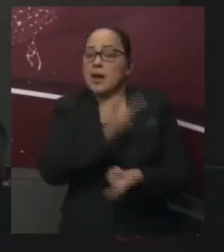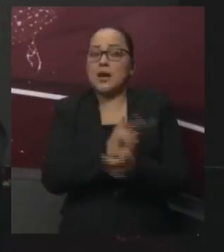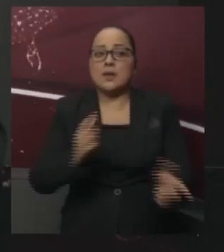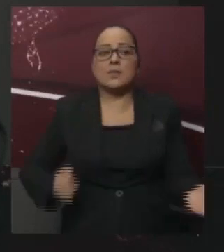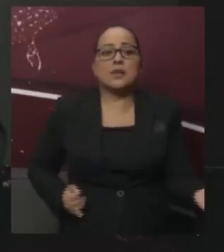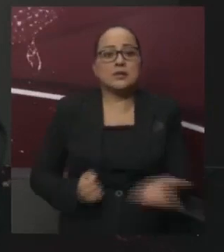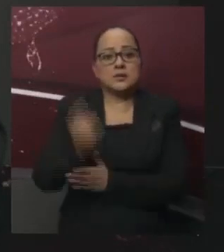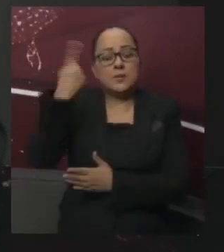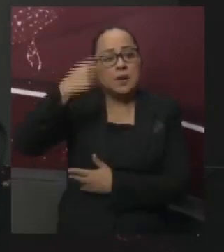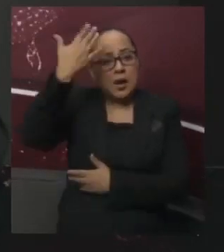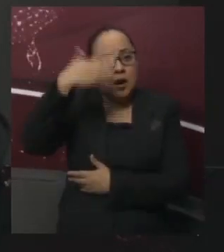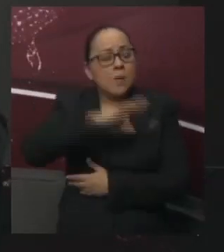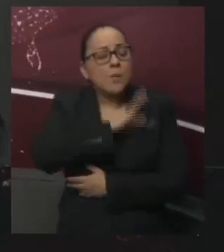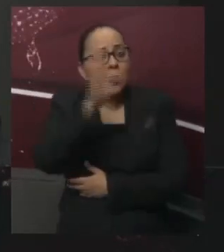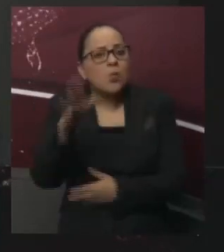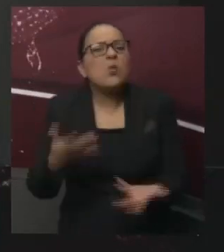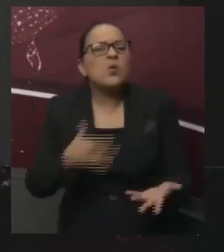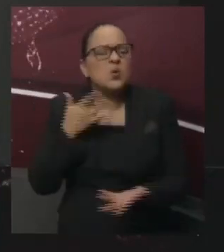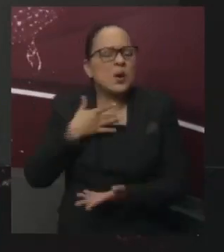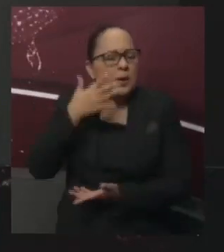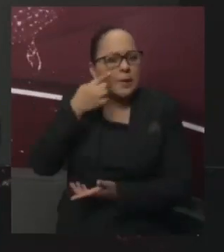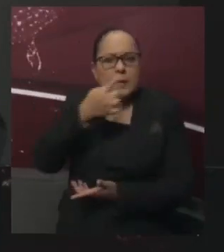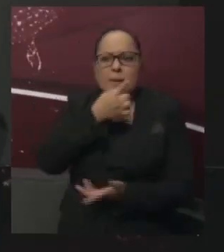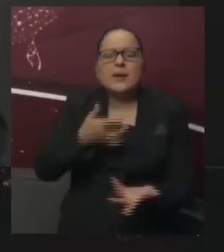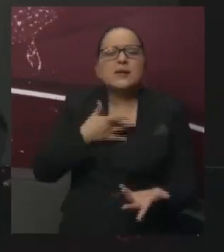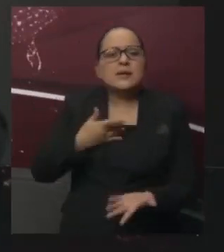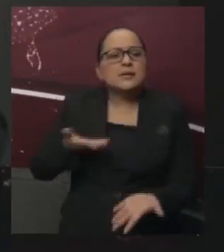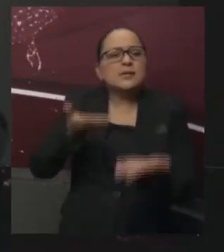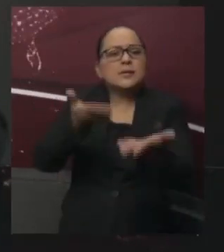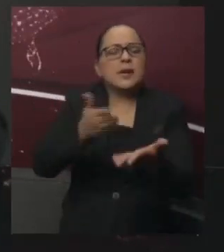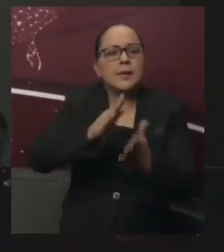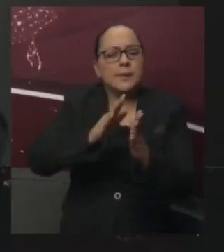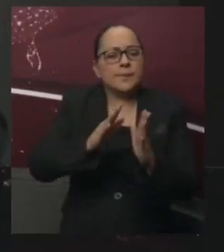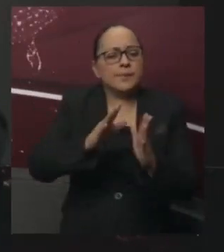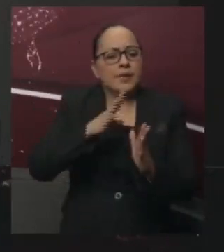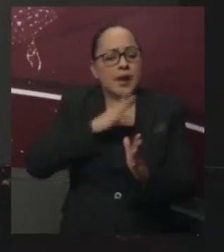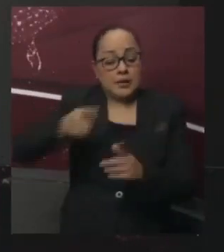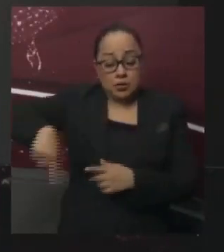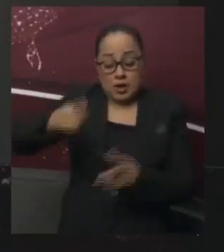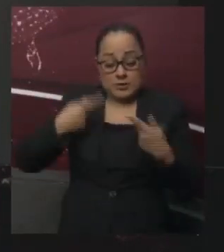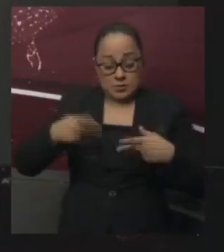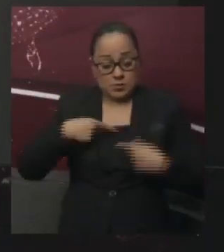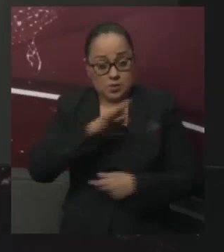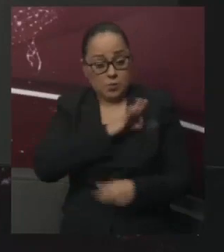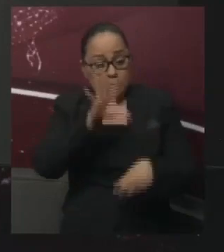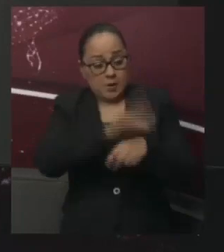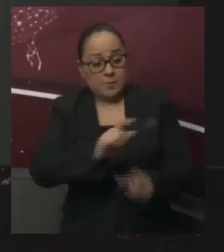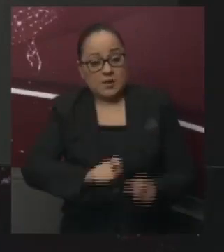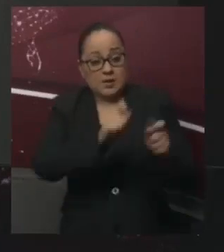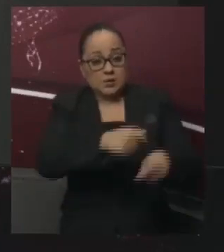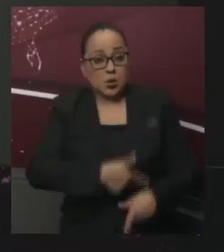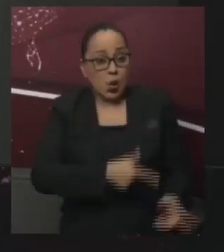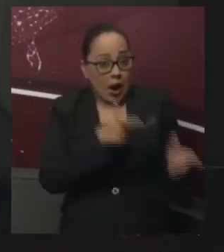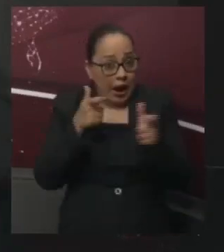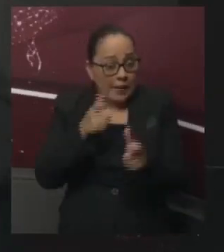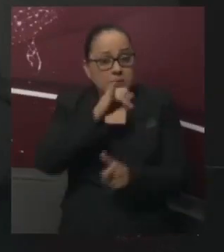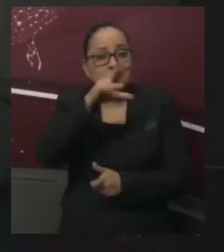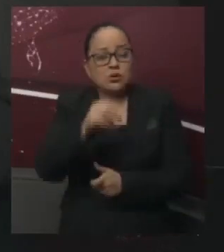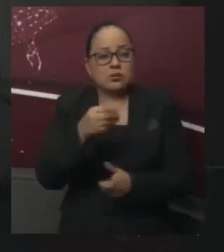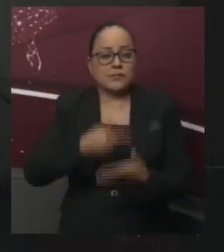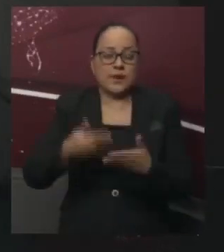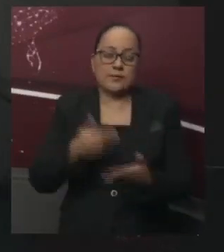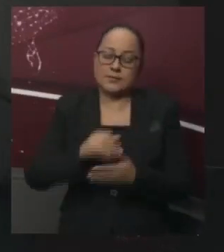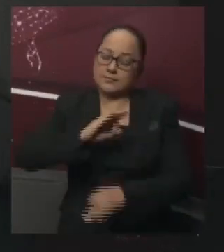estamos preparados para poner a debate si los ciudadanos pueden armarse o no. ¿Por qué? El tema lo estamos viendo hoy en